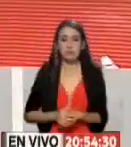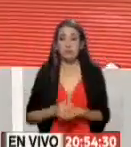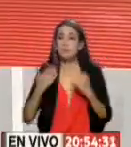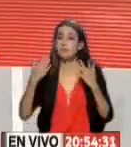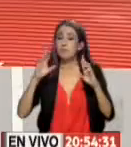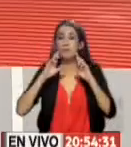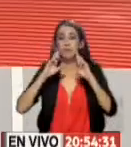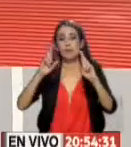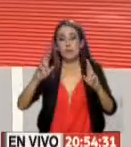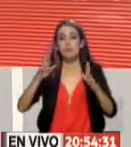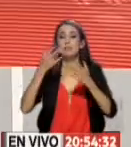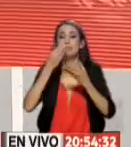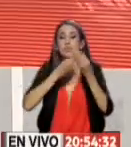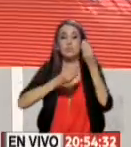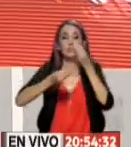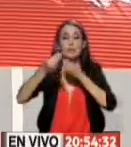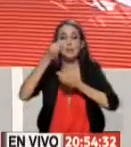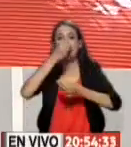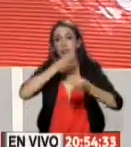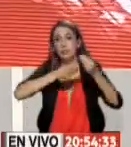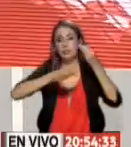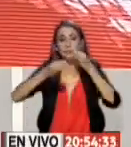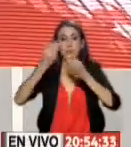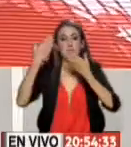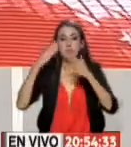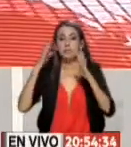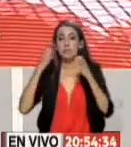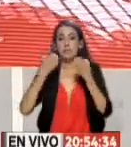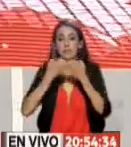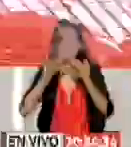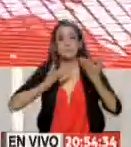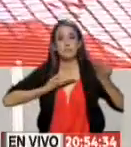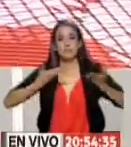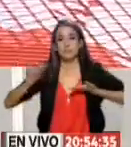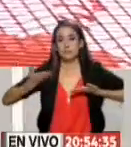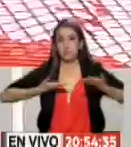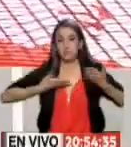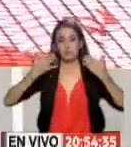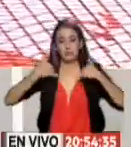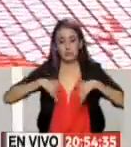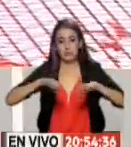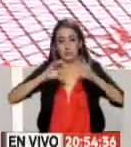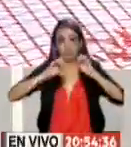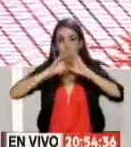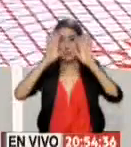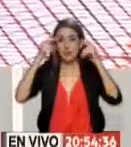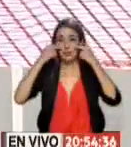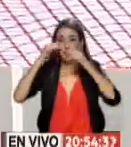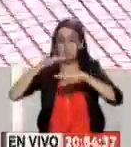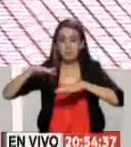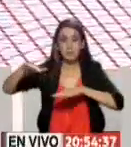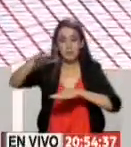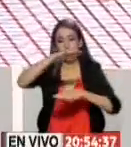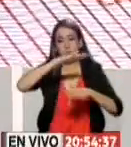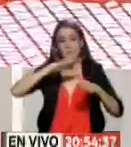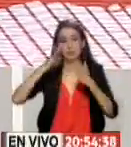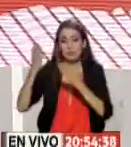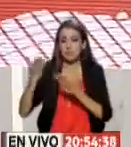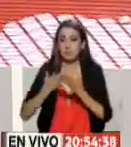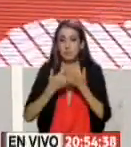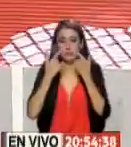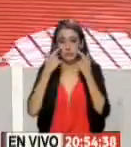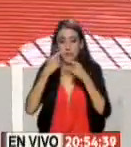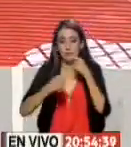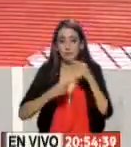Productos gastronómicos propios de la zona y una tienda de productos artesanales son parte del atractivo que el turista encuentra en su visita a